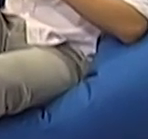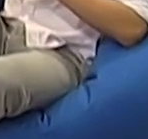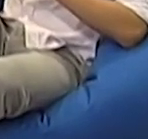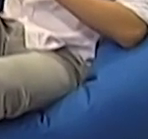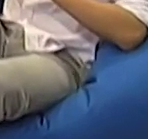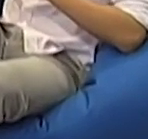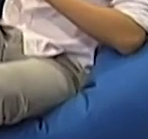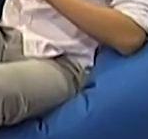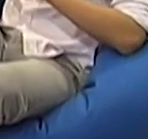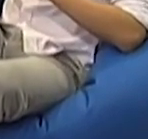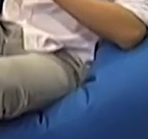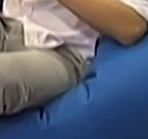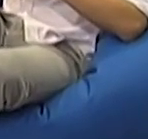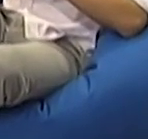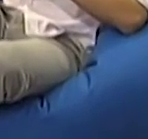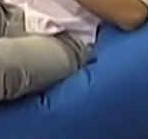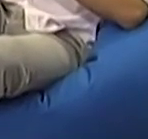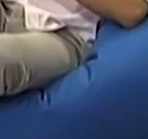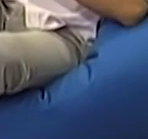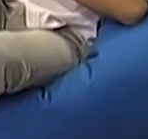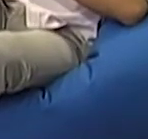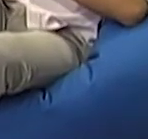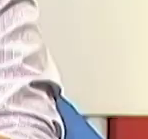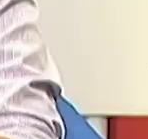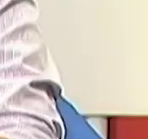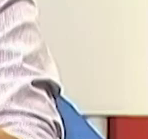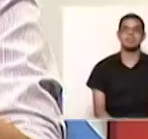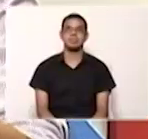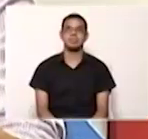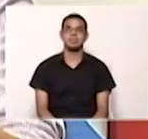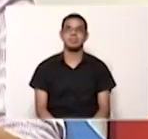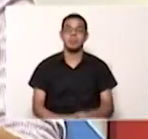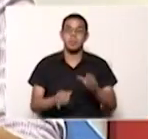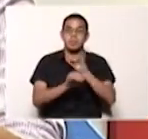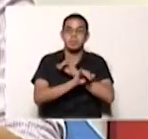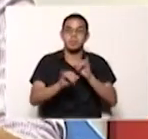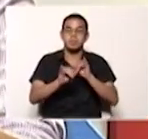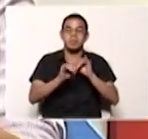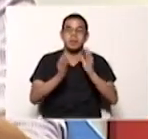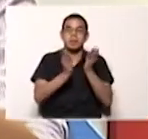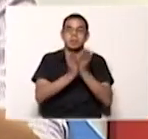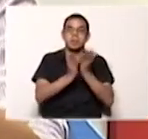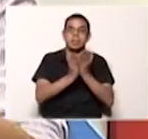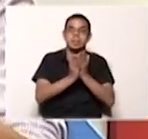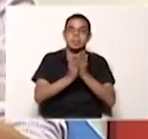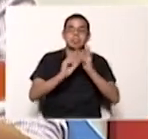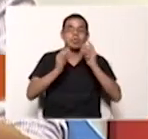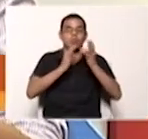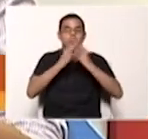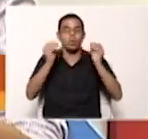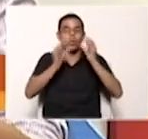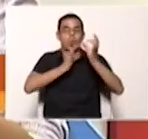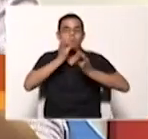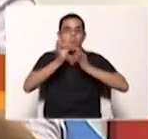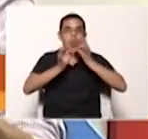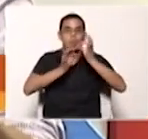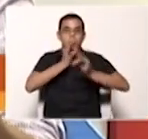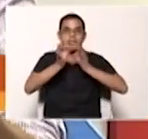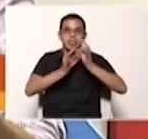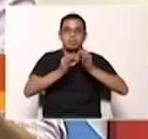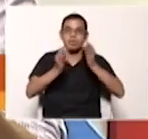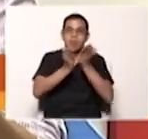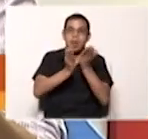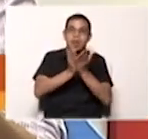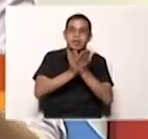reflexionar acerca de nuestra acción sobre el planeta Tierra. Temas que nos llaman a la reflexión, a tener un poco más de cuidados acerca del trato